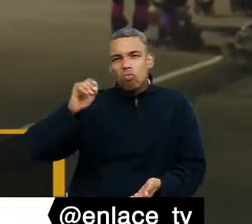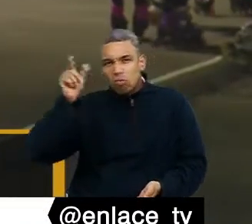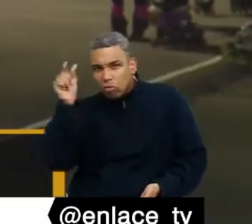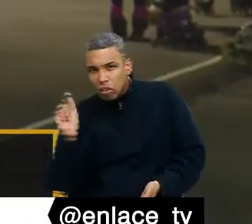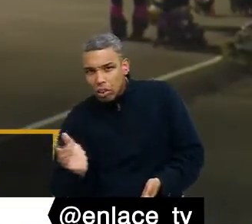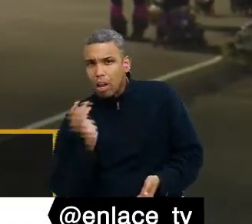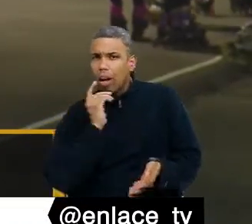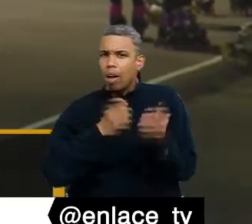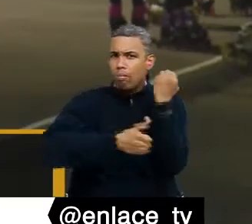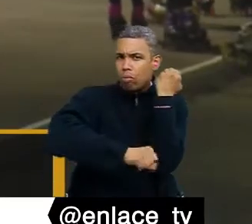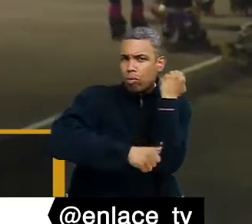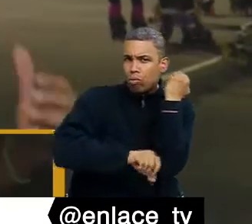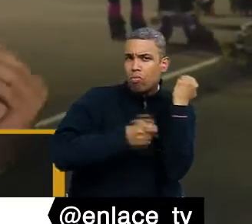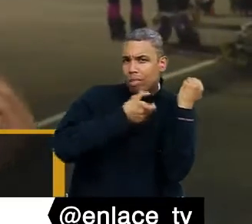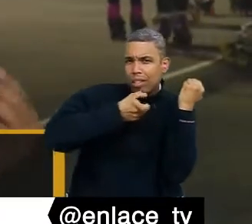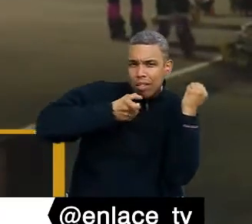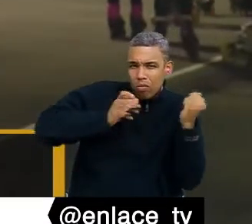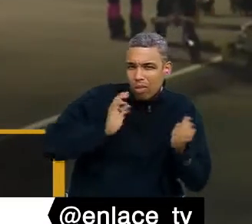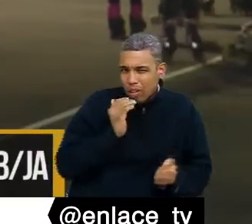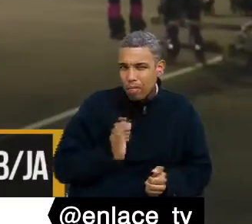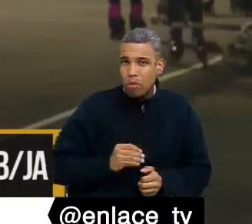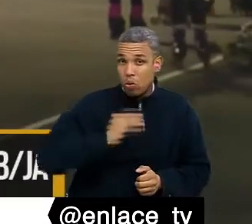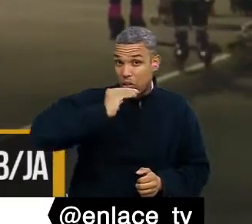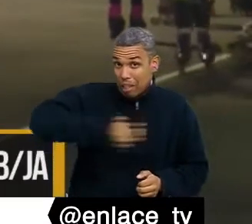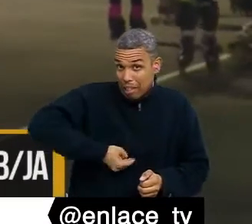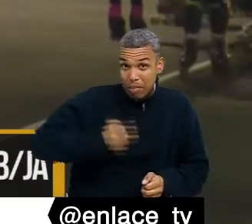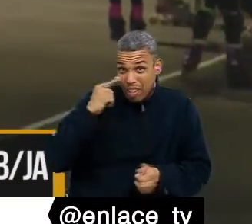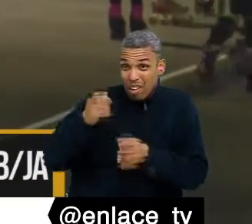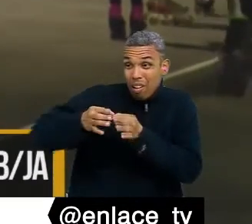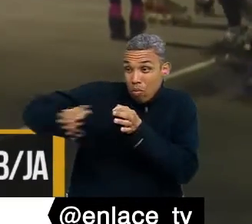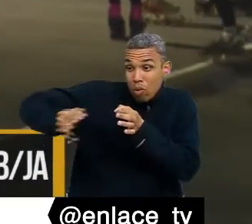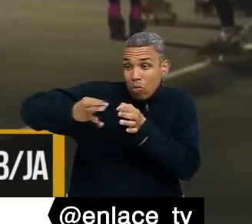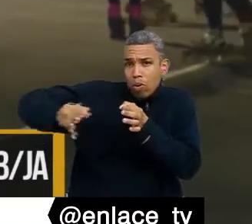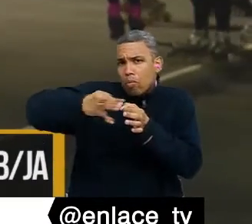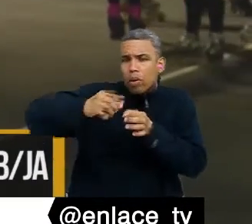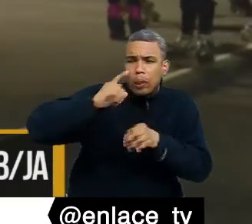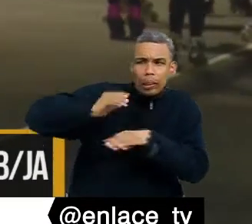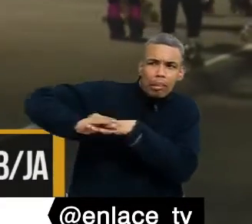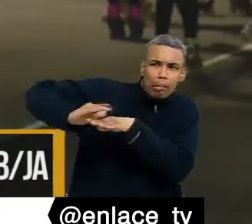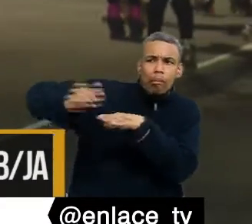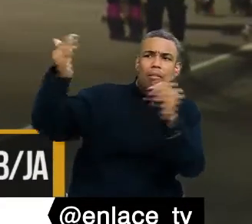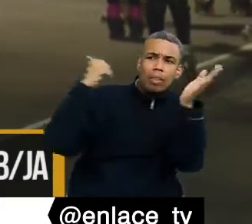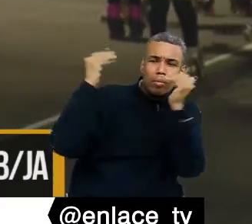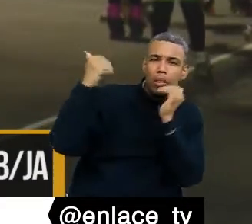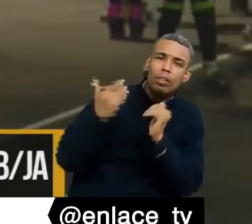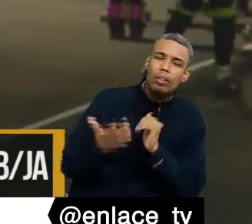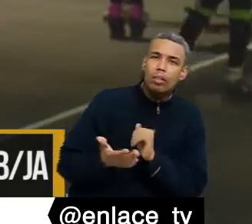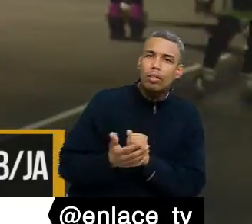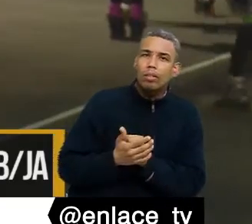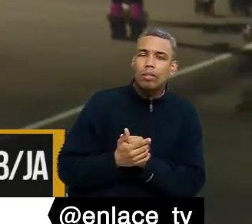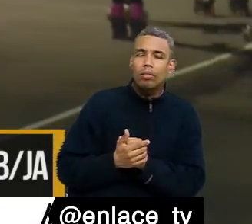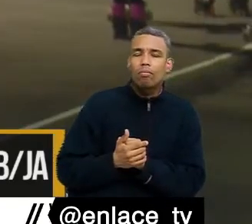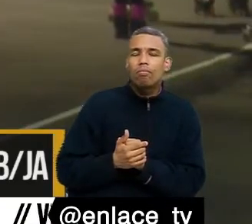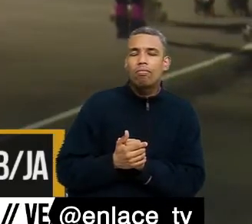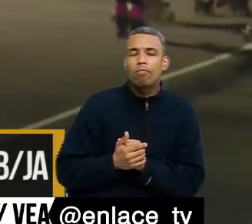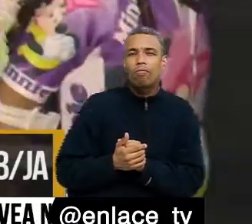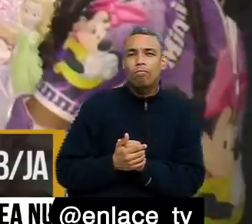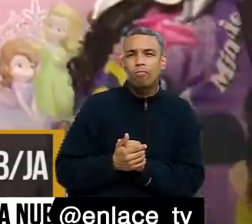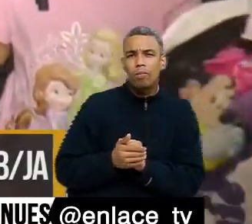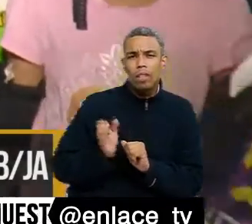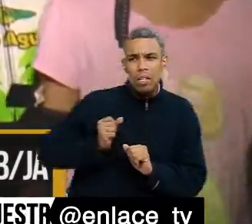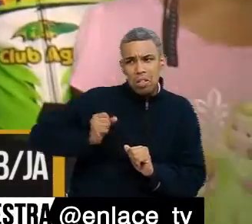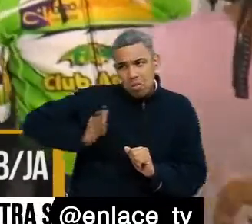Puerto Boyacá, Cimitarra, son las invitaciones que ya en este momento salieron ya para esas diferentes clubes.